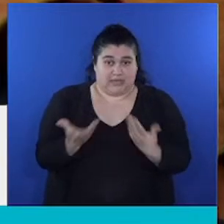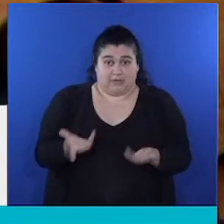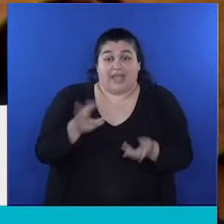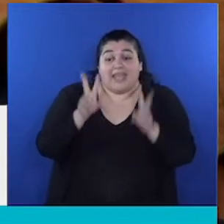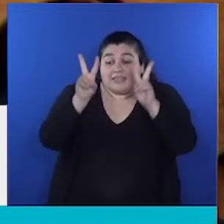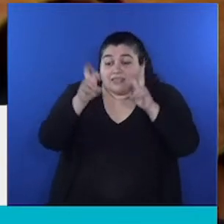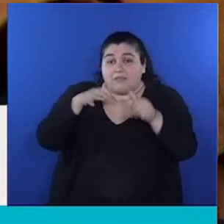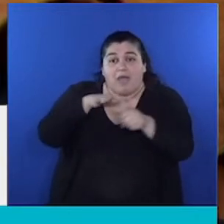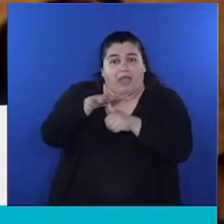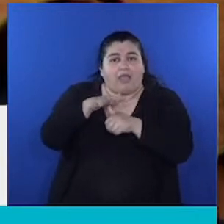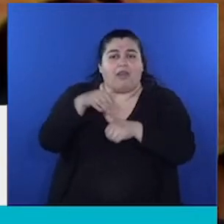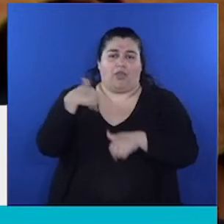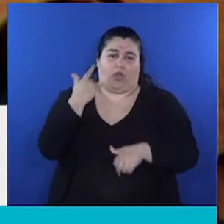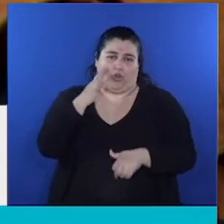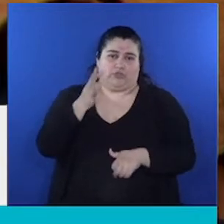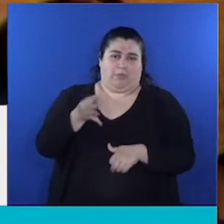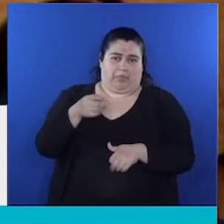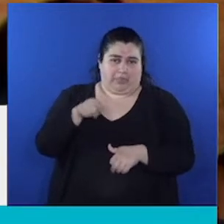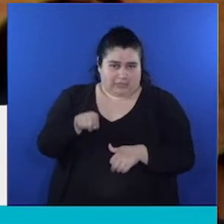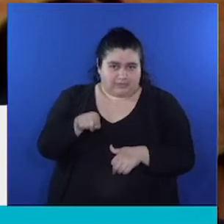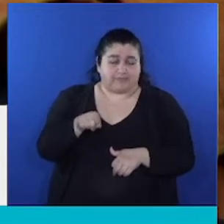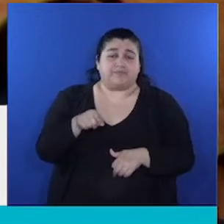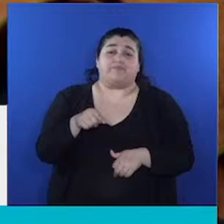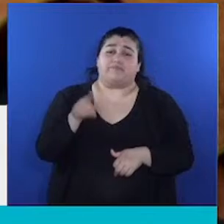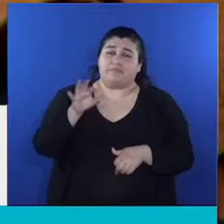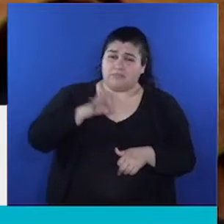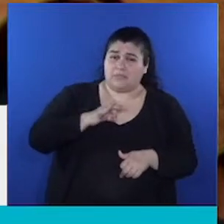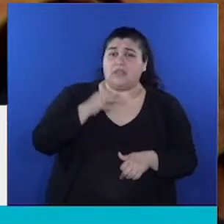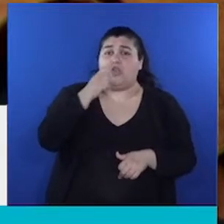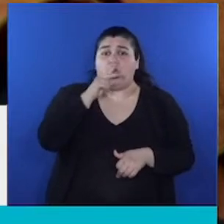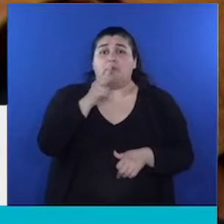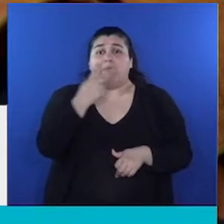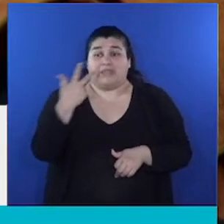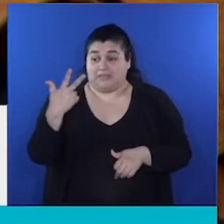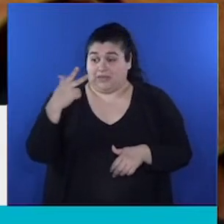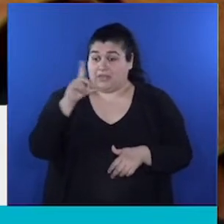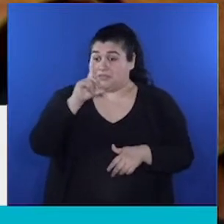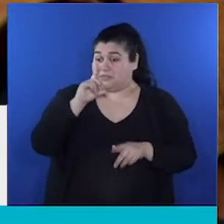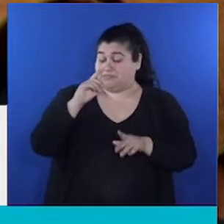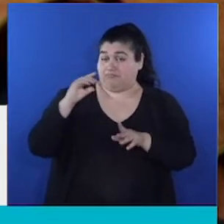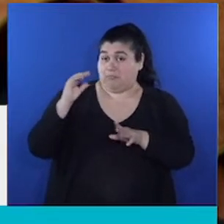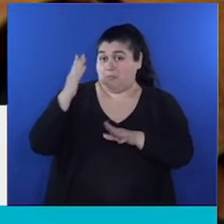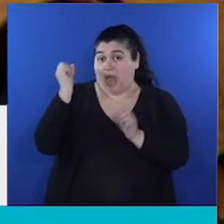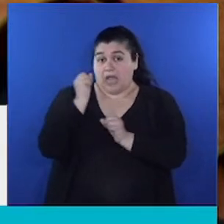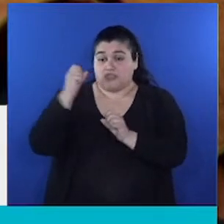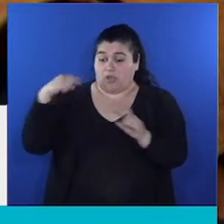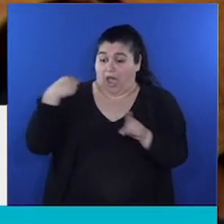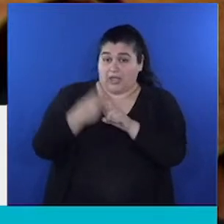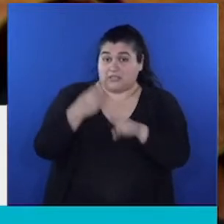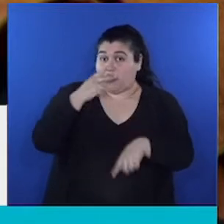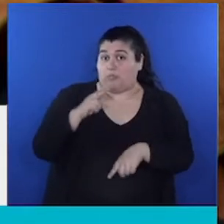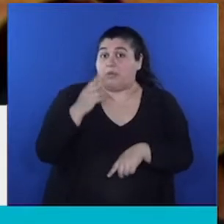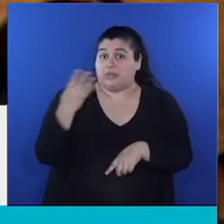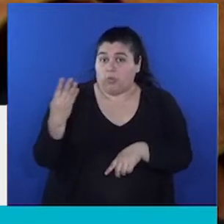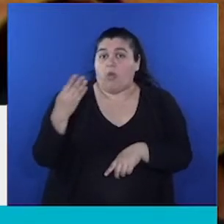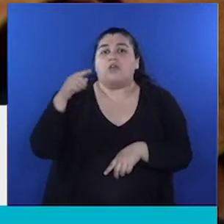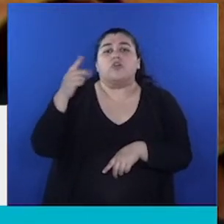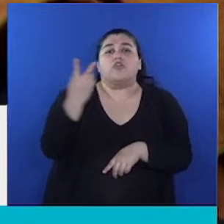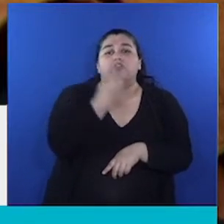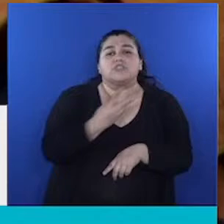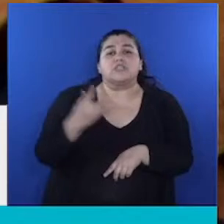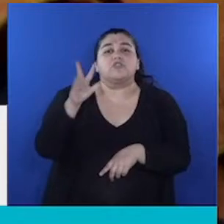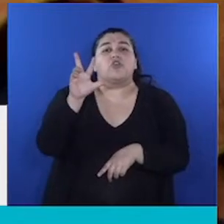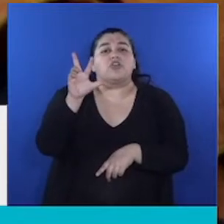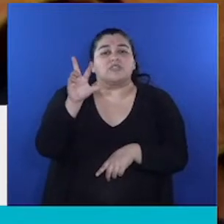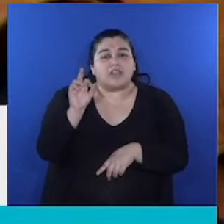claramente. Digo, desde mayo del 23 a julio del 24 se iniciaron 230.000 IPP